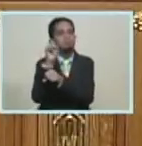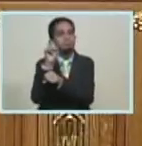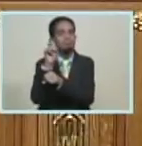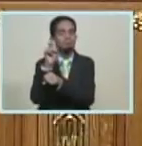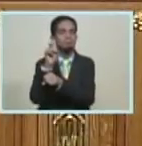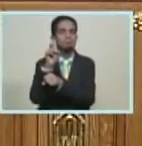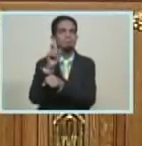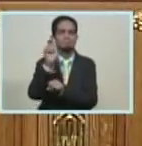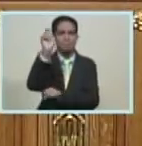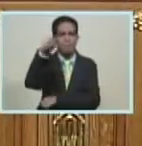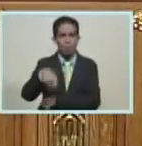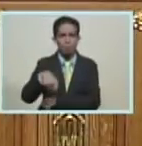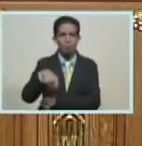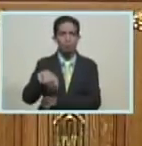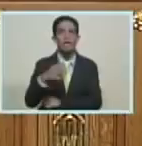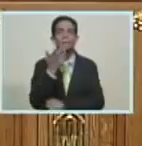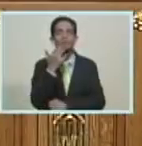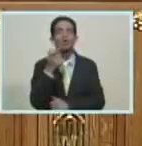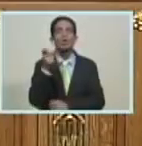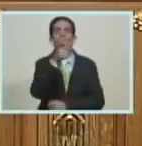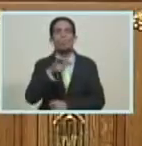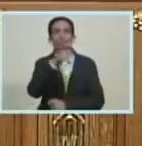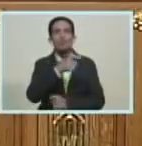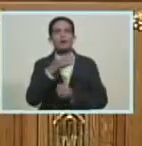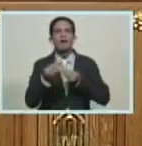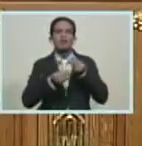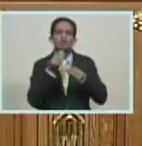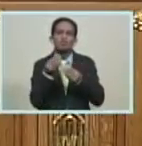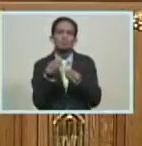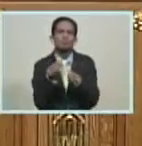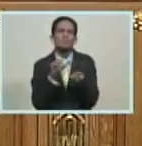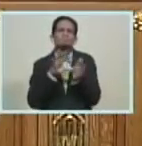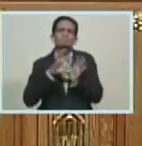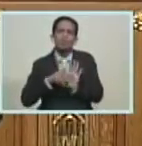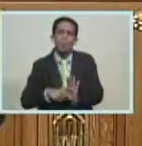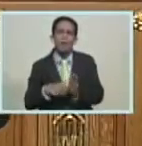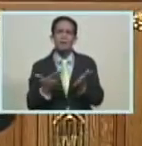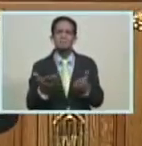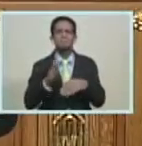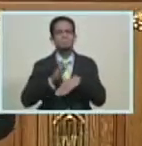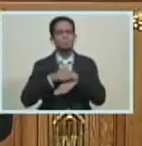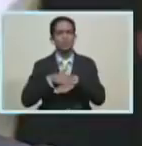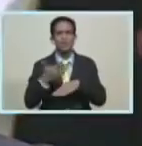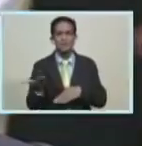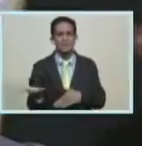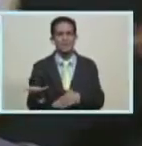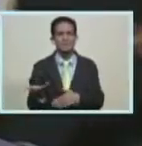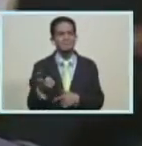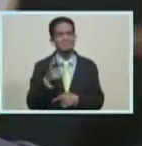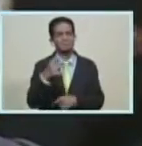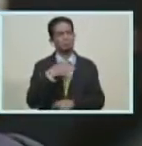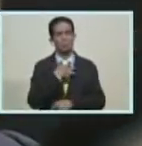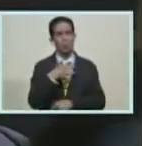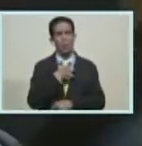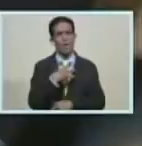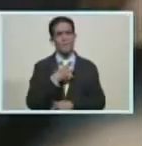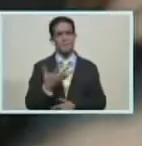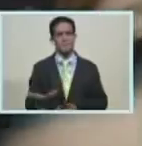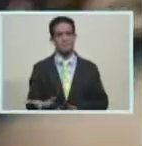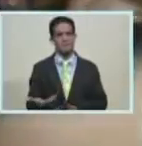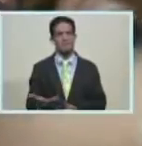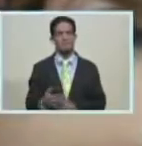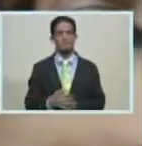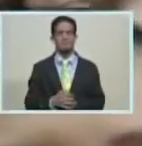pago. Buscan mil formas de robar al pueblo. ¿Y por qué? La economía criminal, el metabolismo